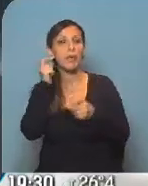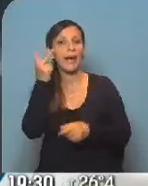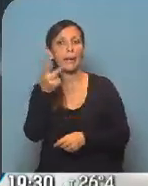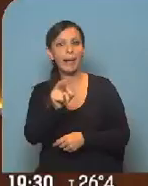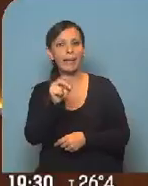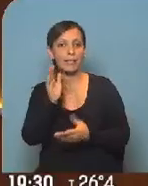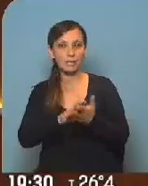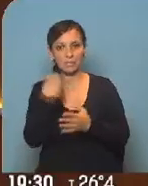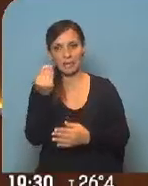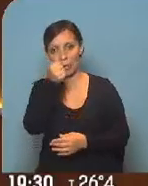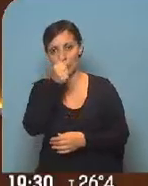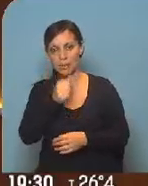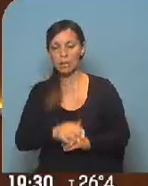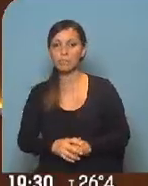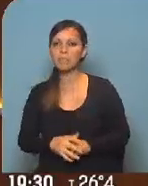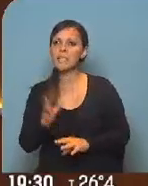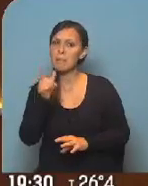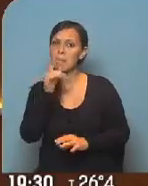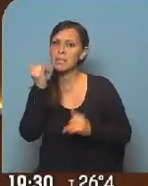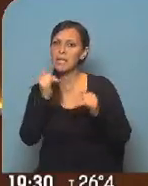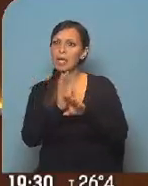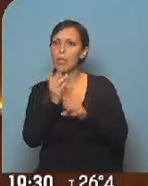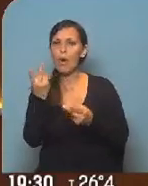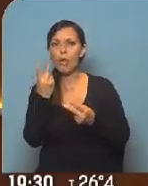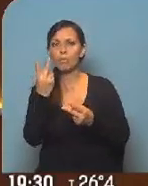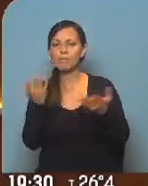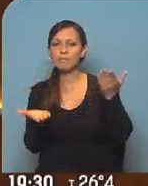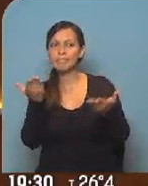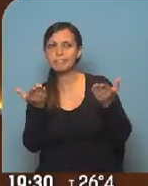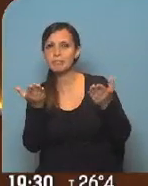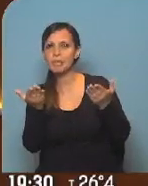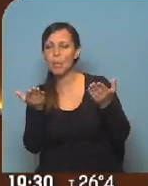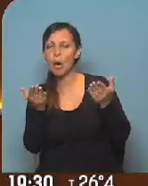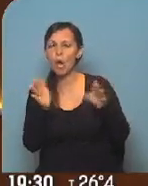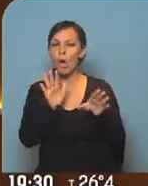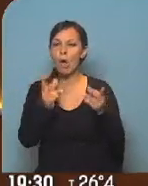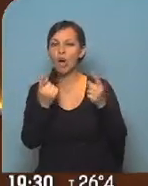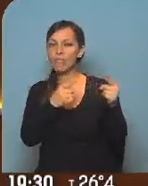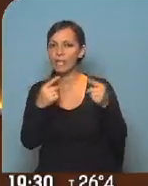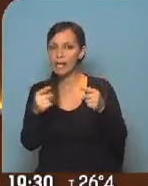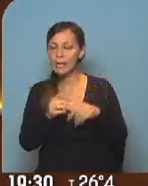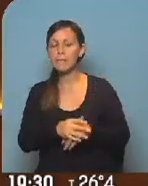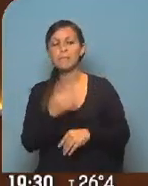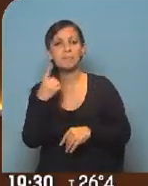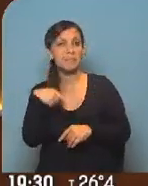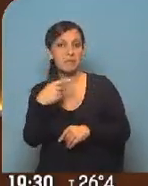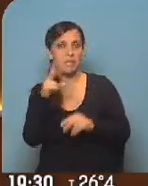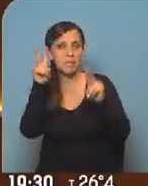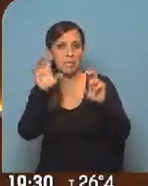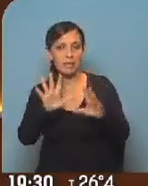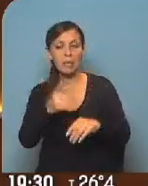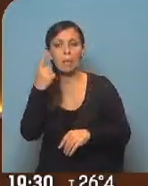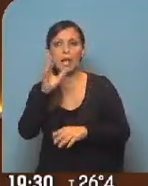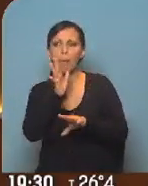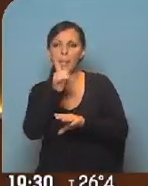fin de semana. Me parece que hay planos superpuestos, como en casi toda cuestión importante, pero el resultado final